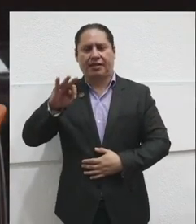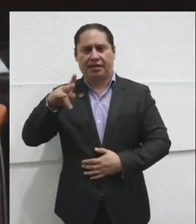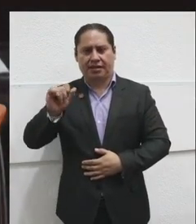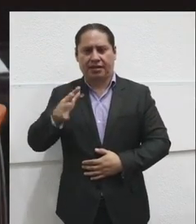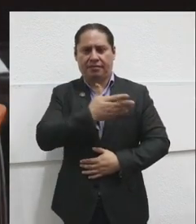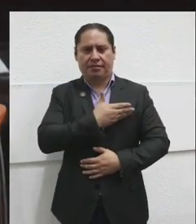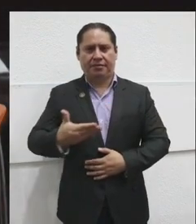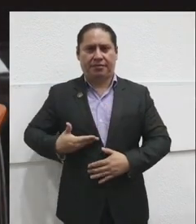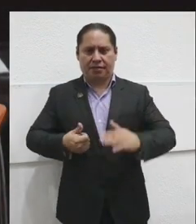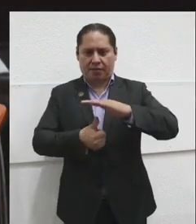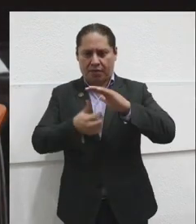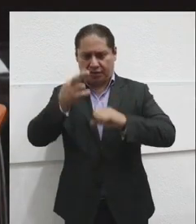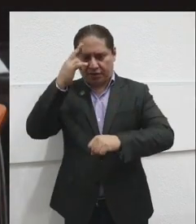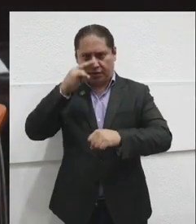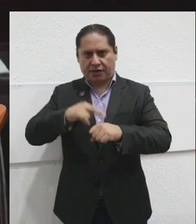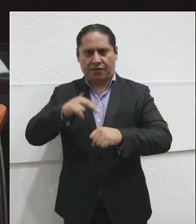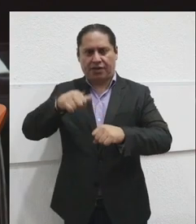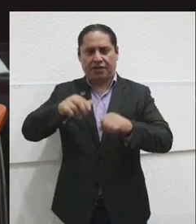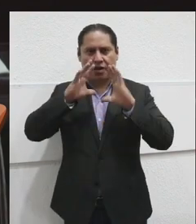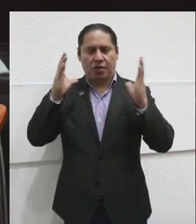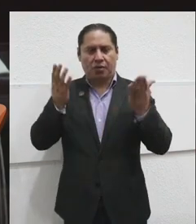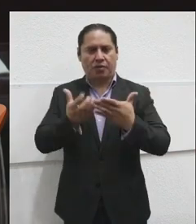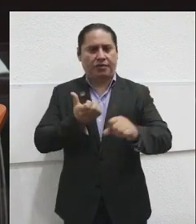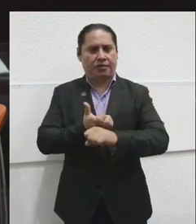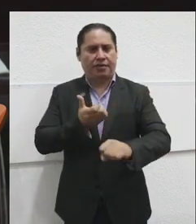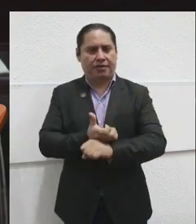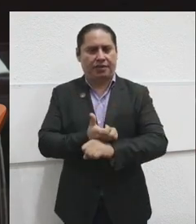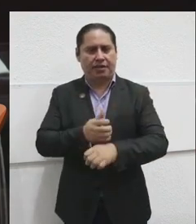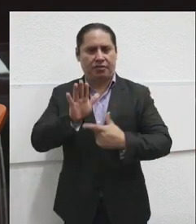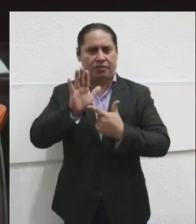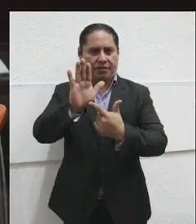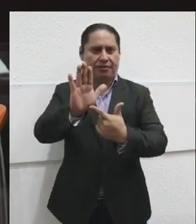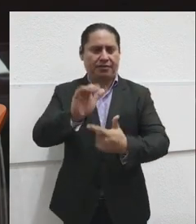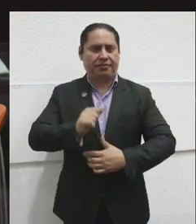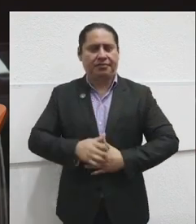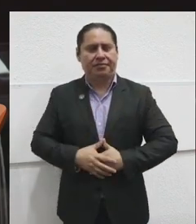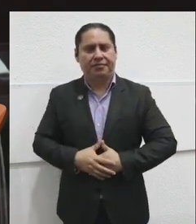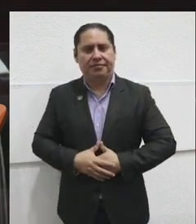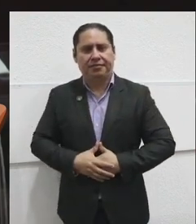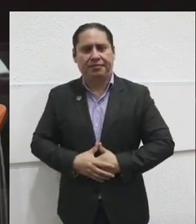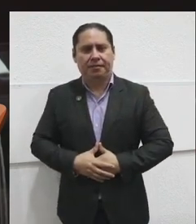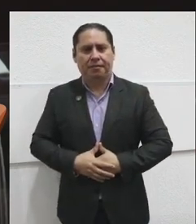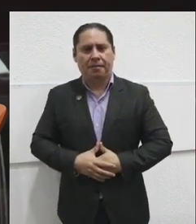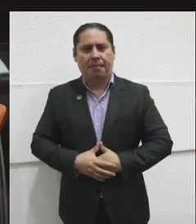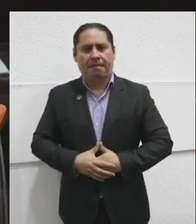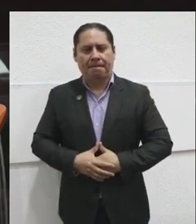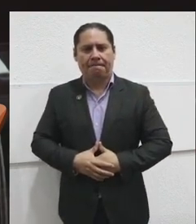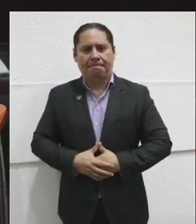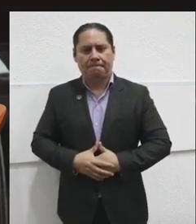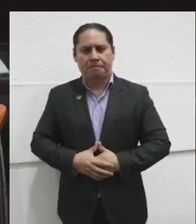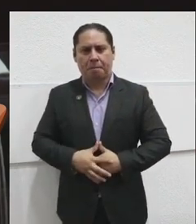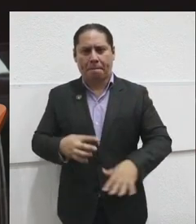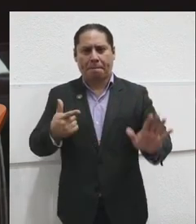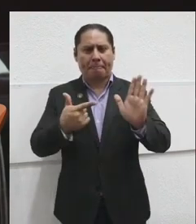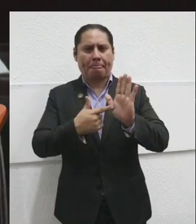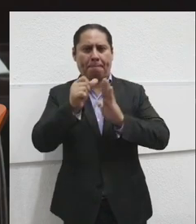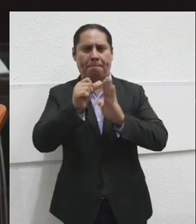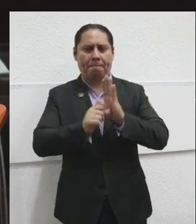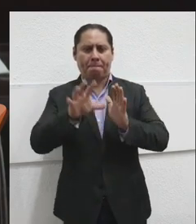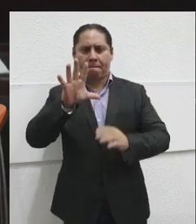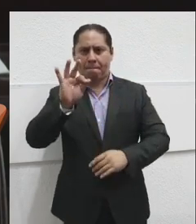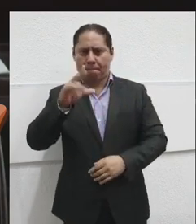presidenta de la mesa directiva del Honorable Congreso del Estado de Chiapas, presente. Con fundamento en el